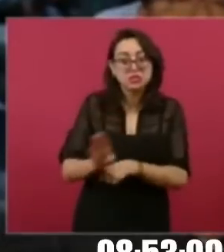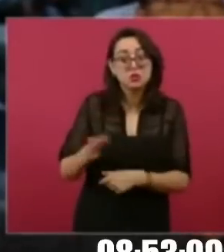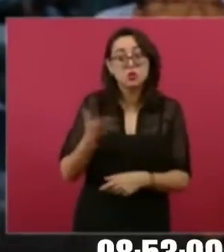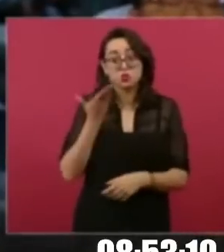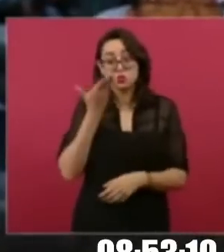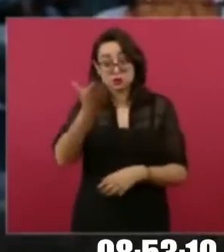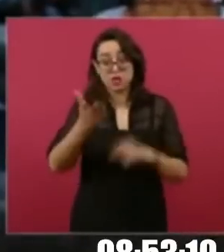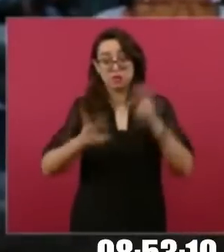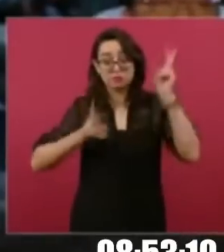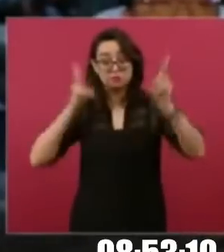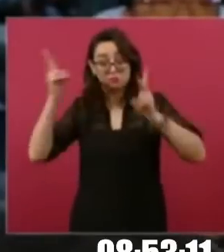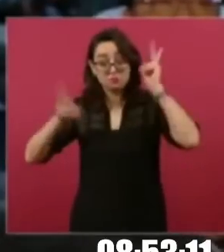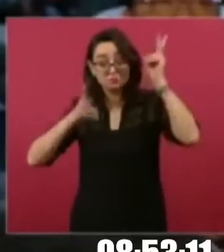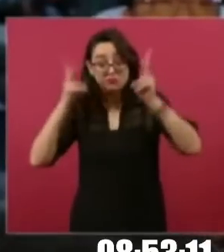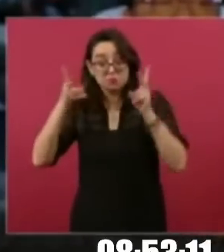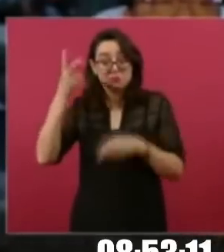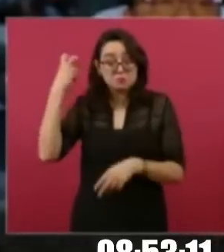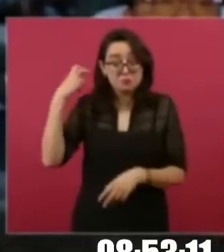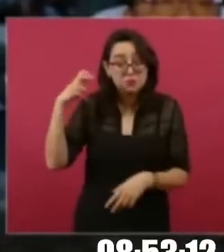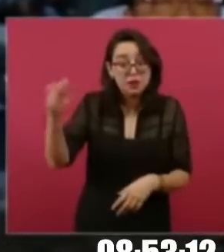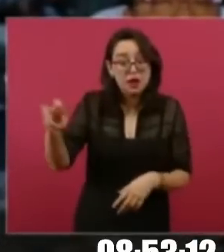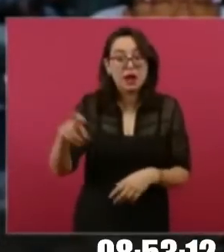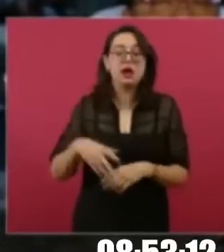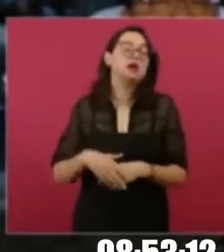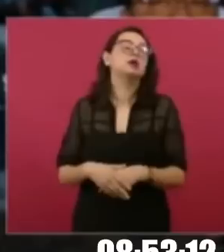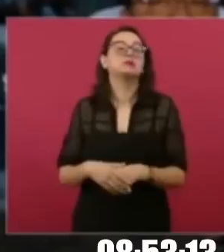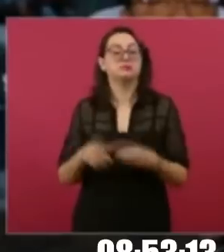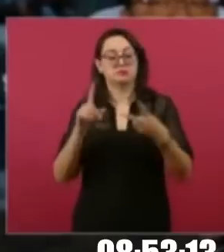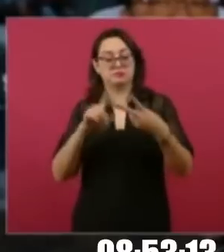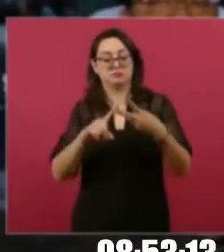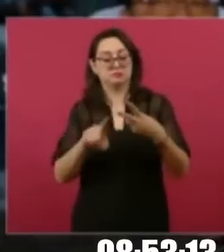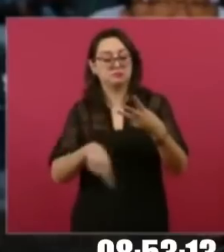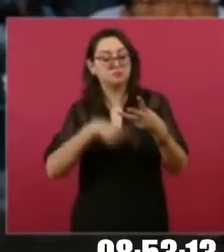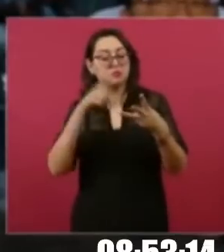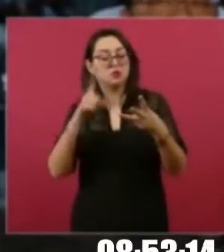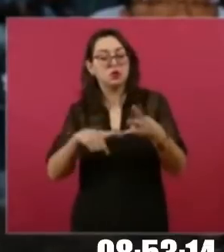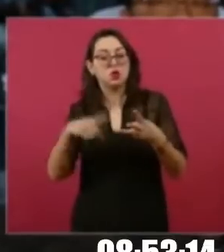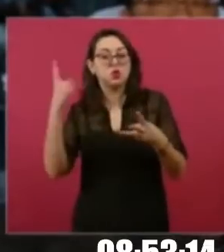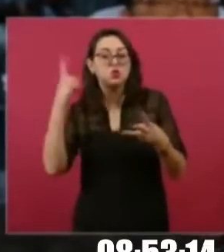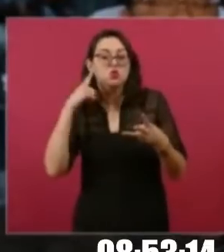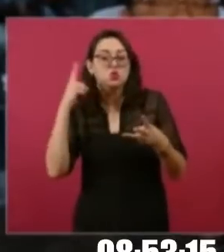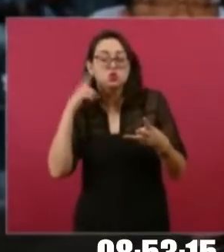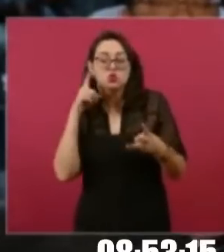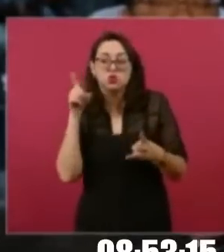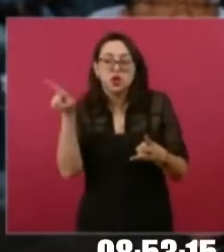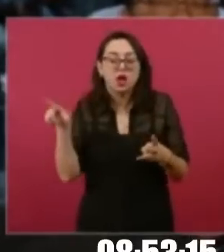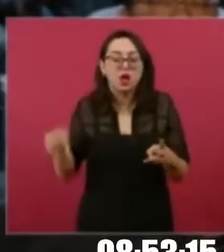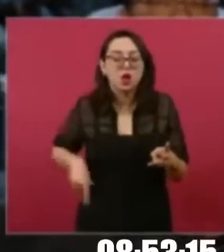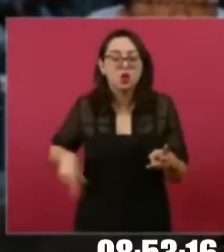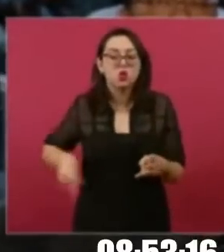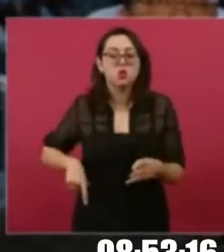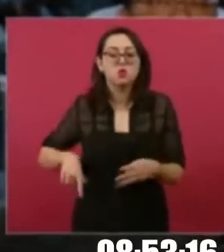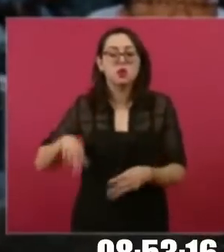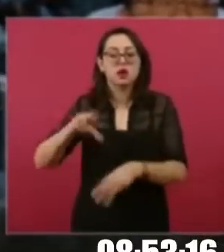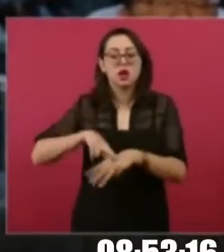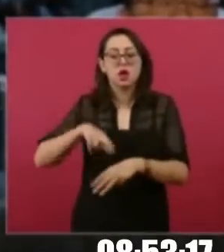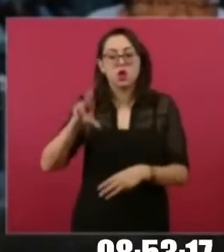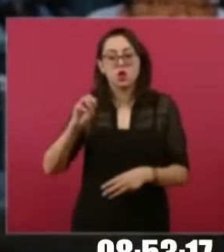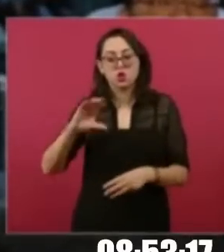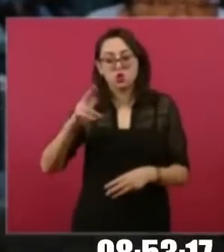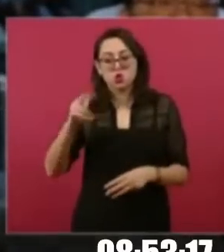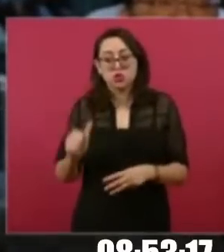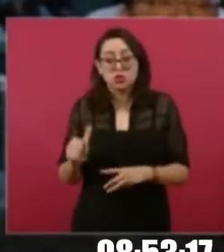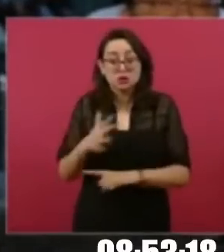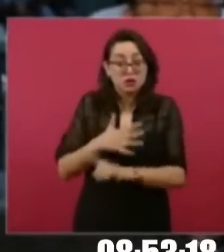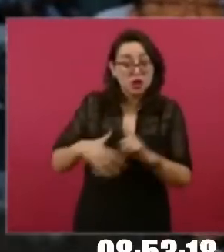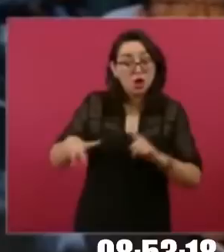por ahí escuché ahorita que estaban tomándose la foto para lo del tema del convenio que platicaba con el gobernador de Rocha le preguntaba que si todo estaba